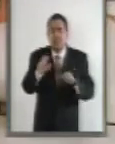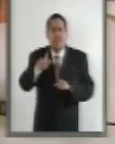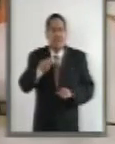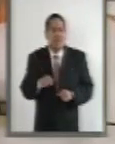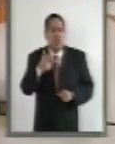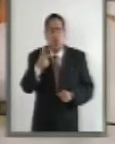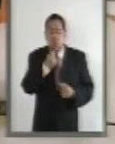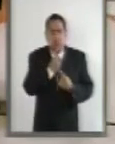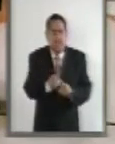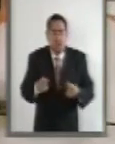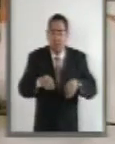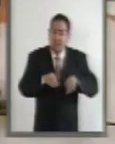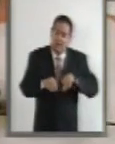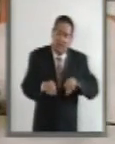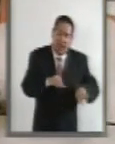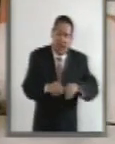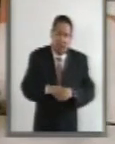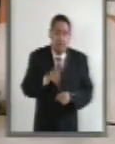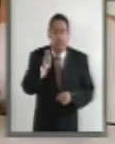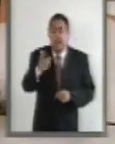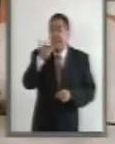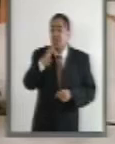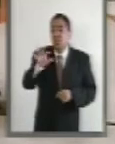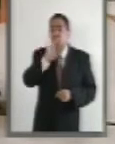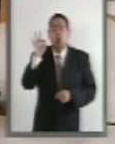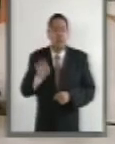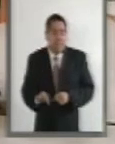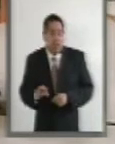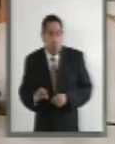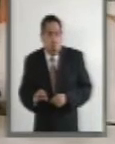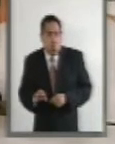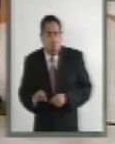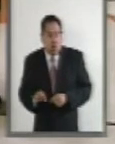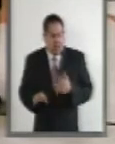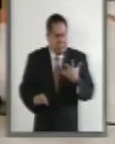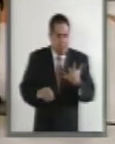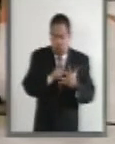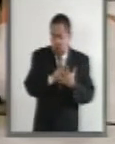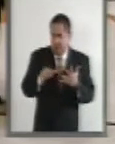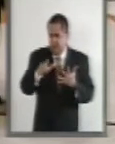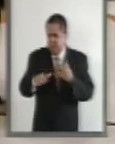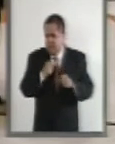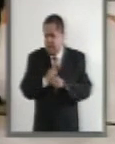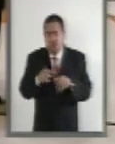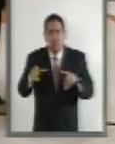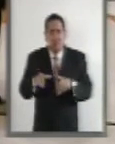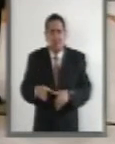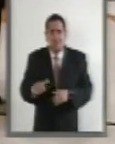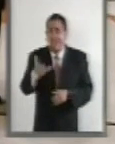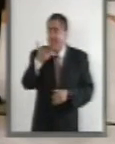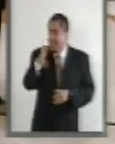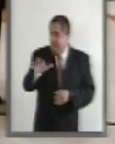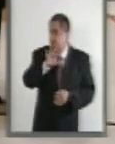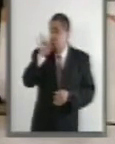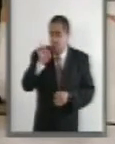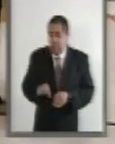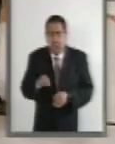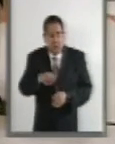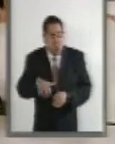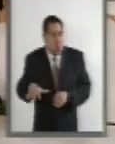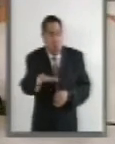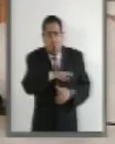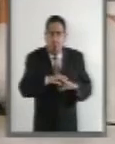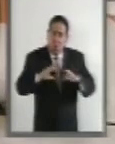164,678 niños trabajando, es el 10% de la población entre 5 y 17 años, el 10% de la